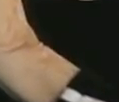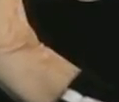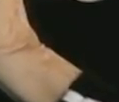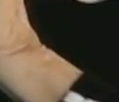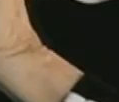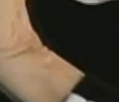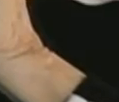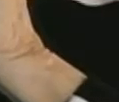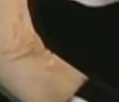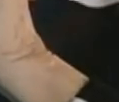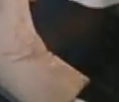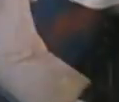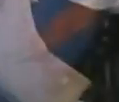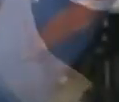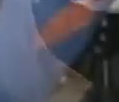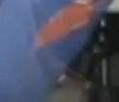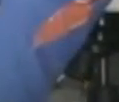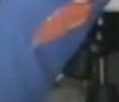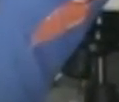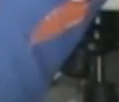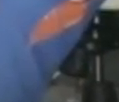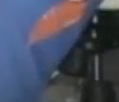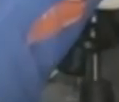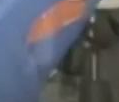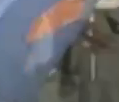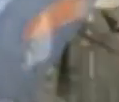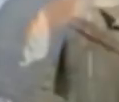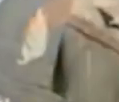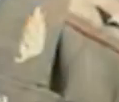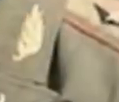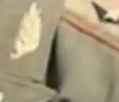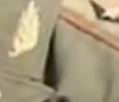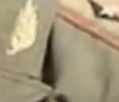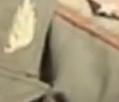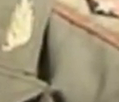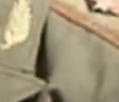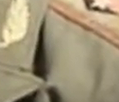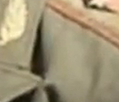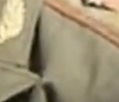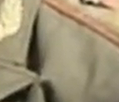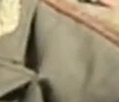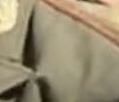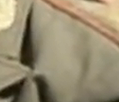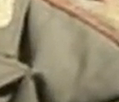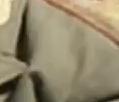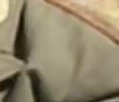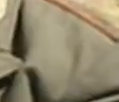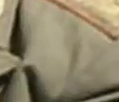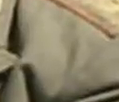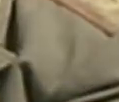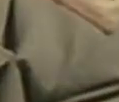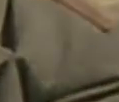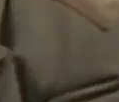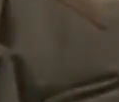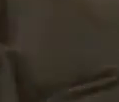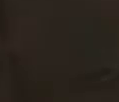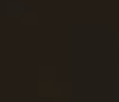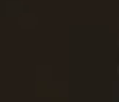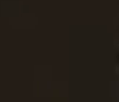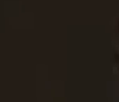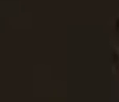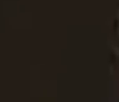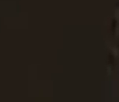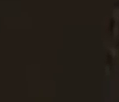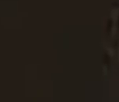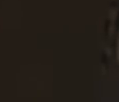verdad. Duélale a quien le duela. Es el líder más destacado del siglo XX americano. A la juventud